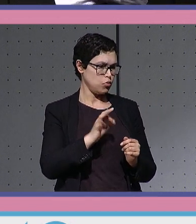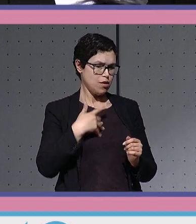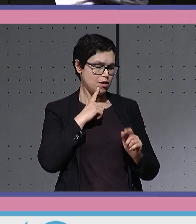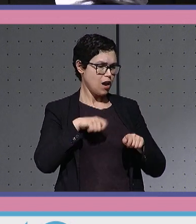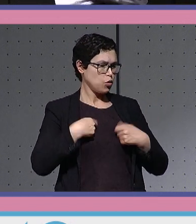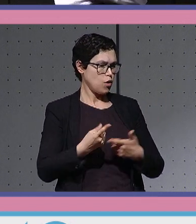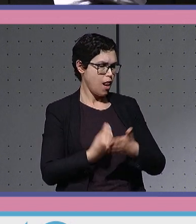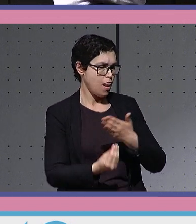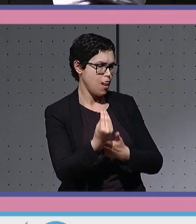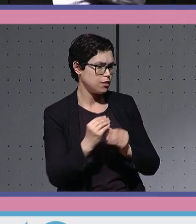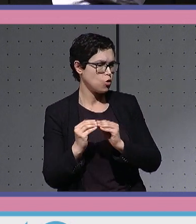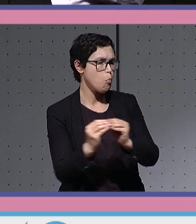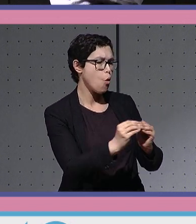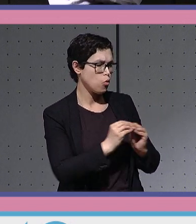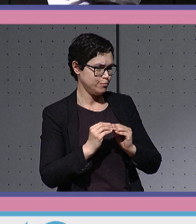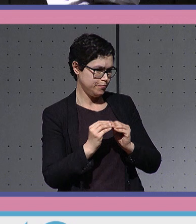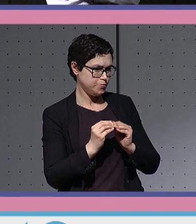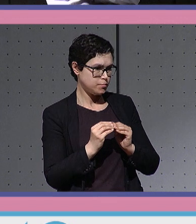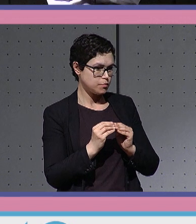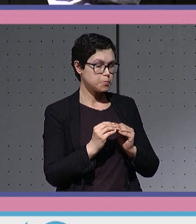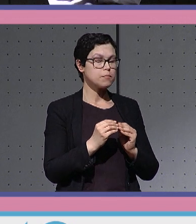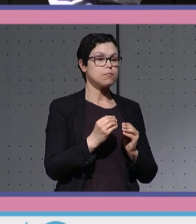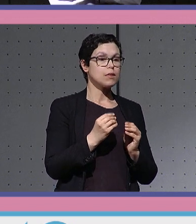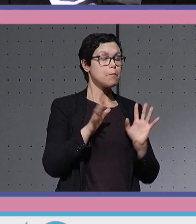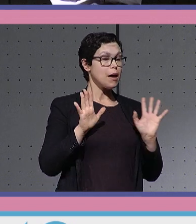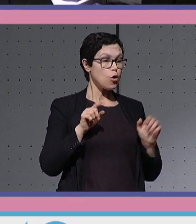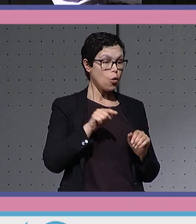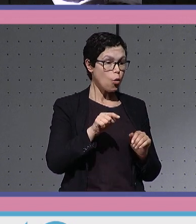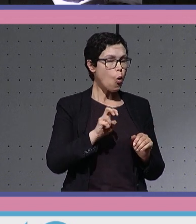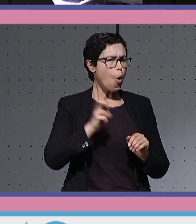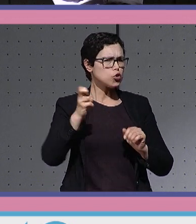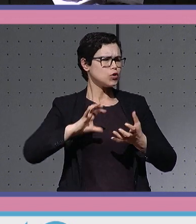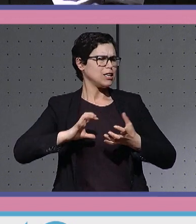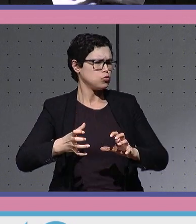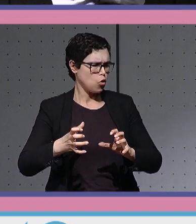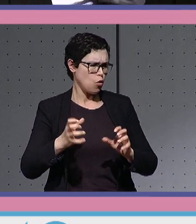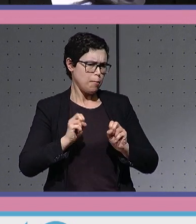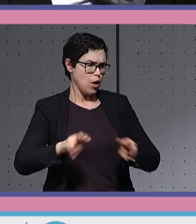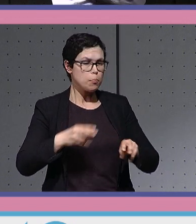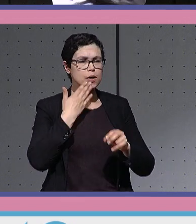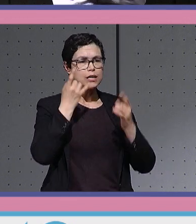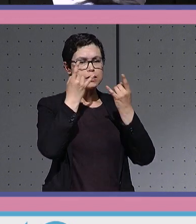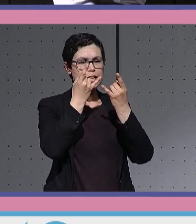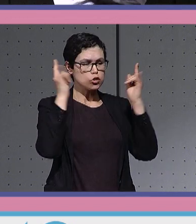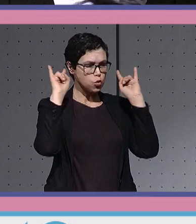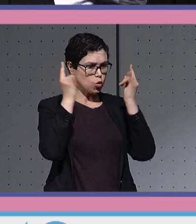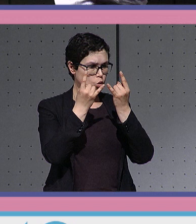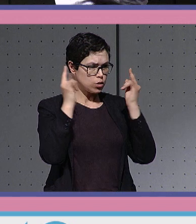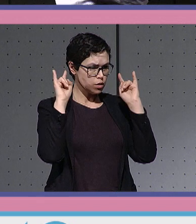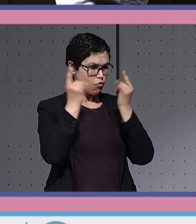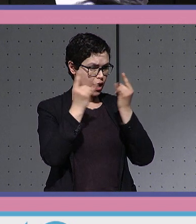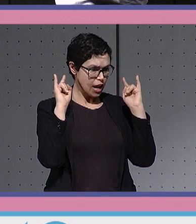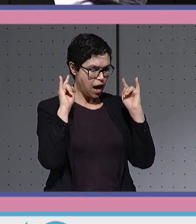de variación común en TEA. Esto, de todos modos, es menos que en otros trastornos. Por ejemplo, en la esquizofrenia,